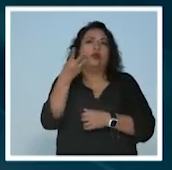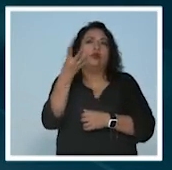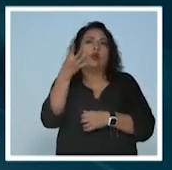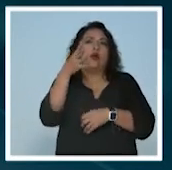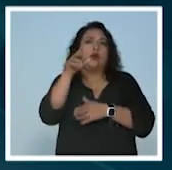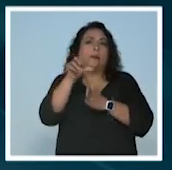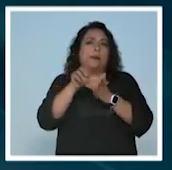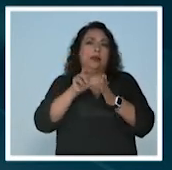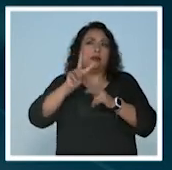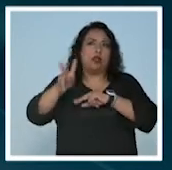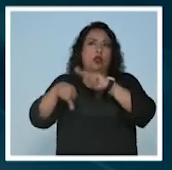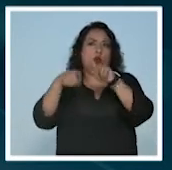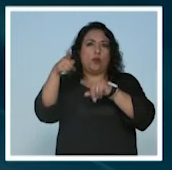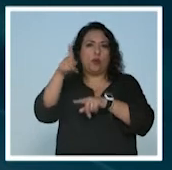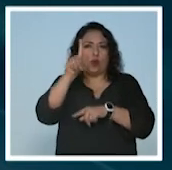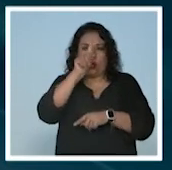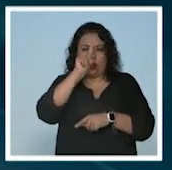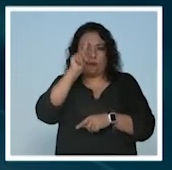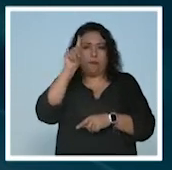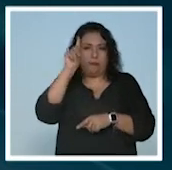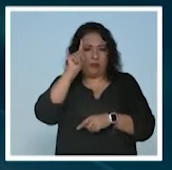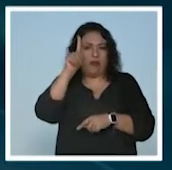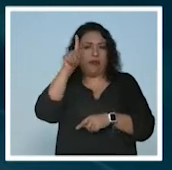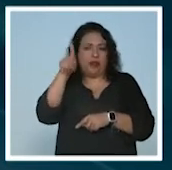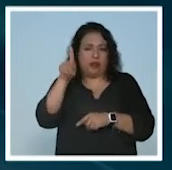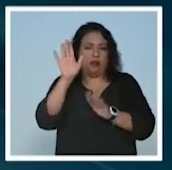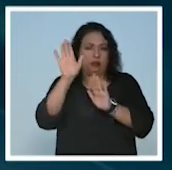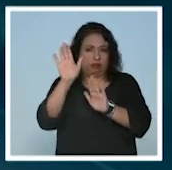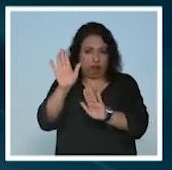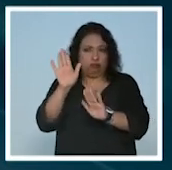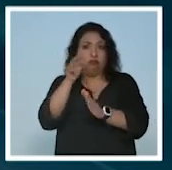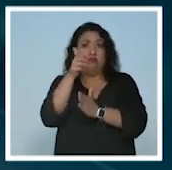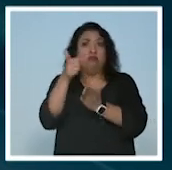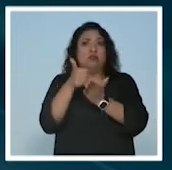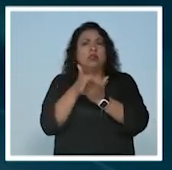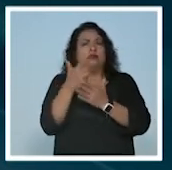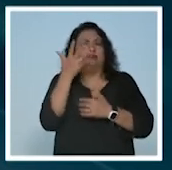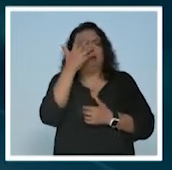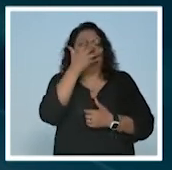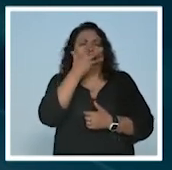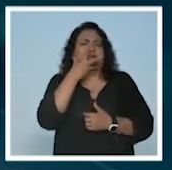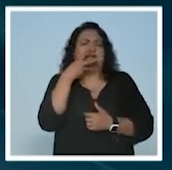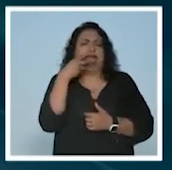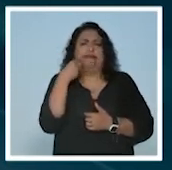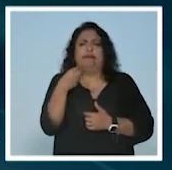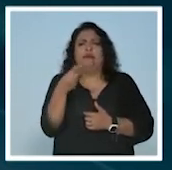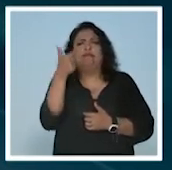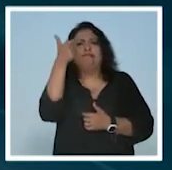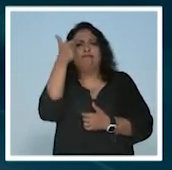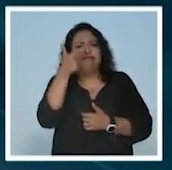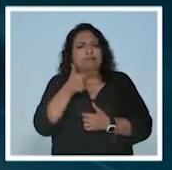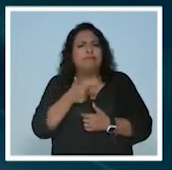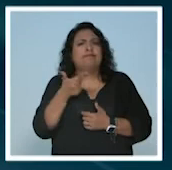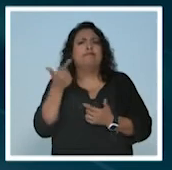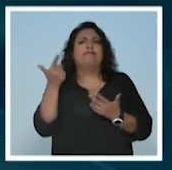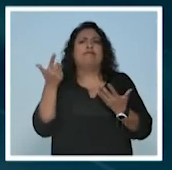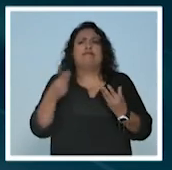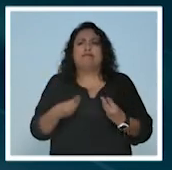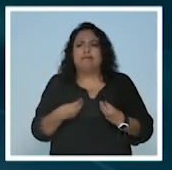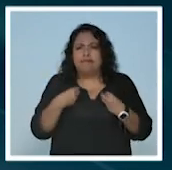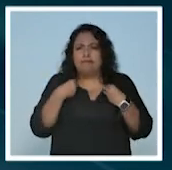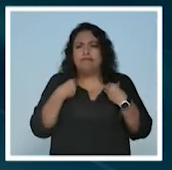3 o 4 meses por lo menos al año en esa ciudad tan sabrosa, tan nocturna, tan vital,